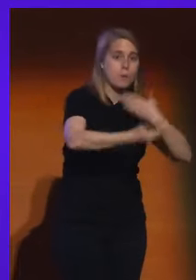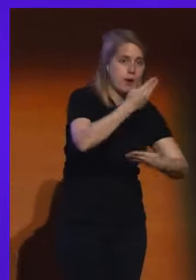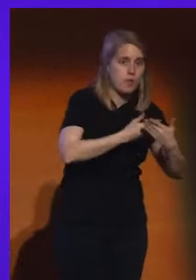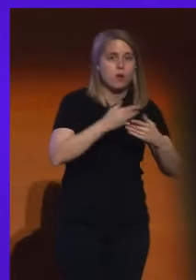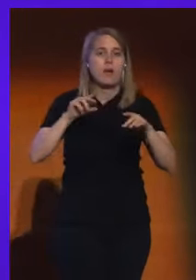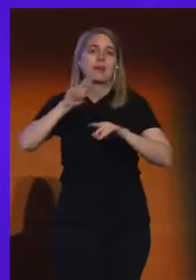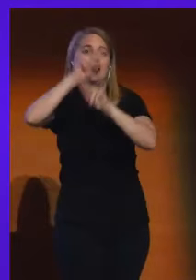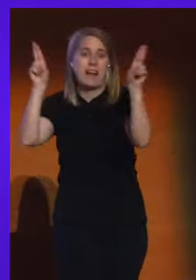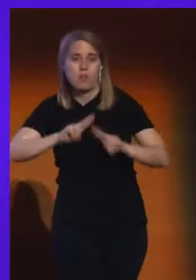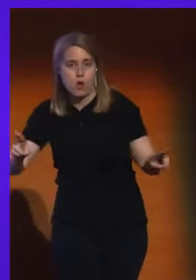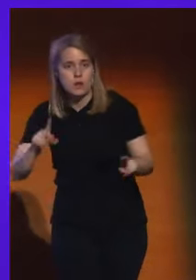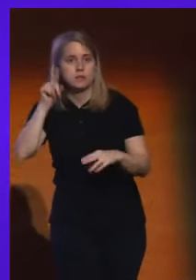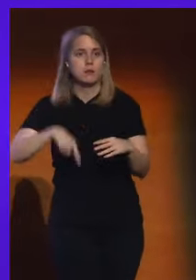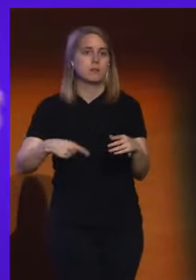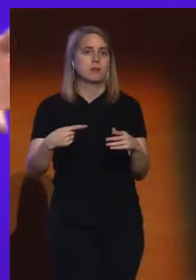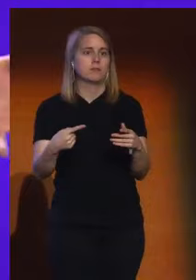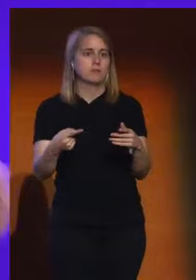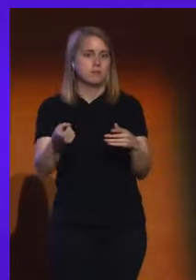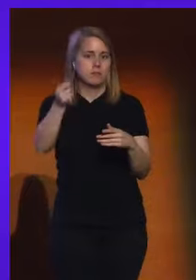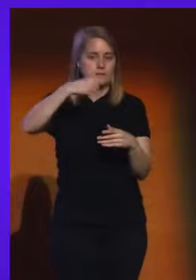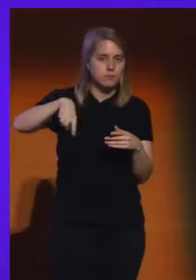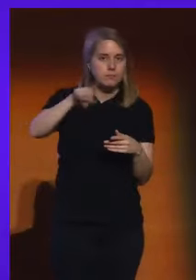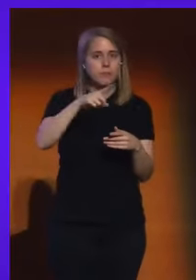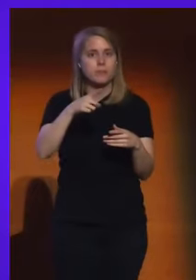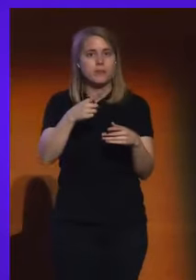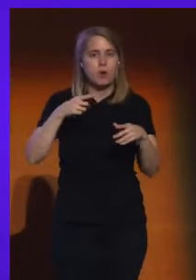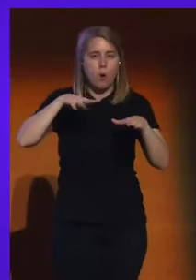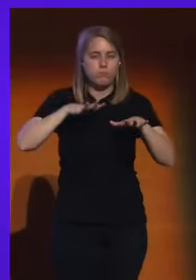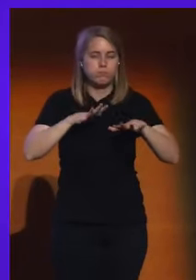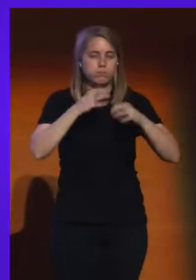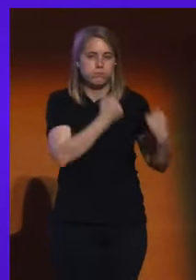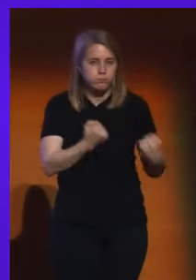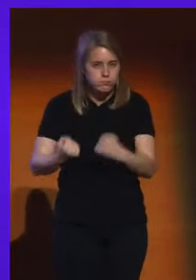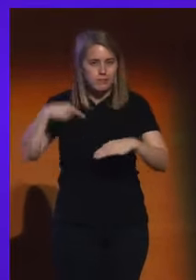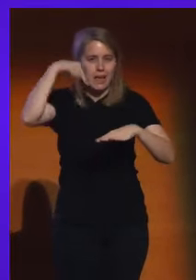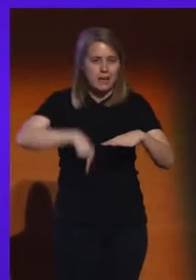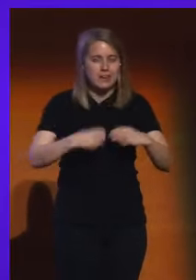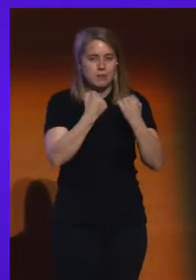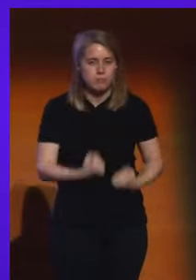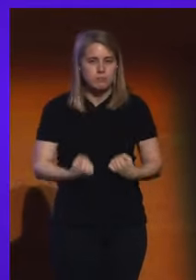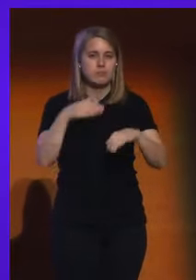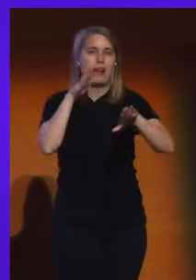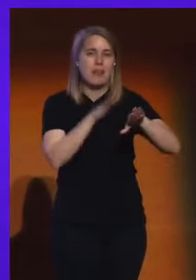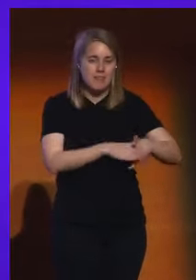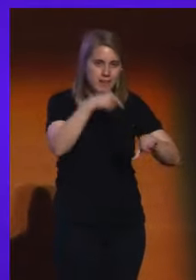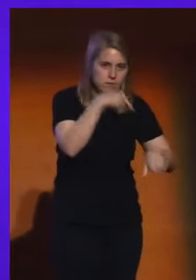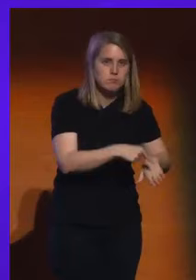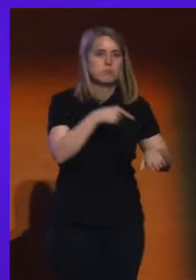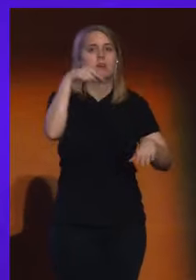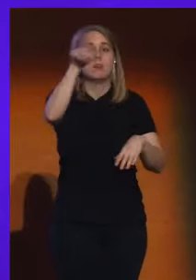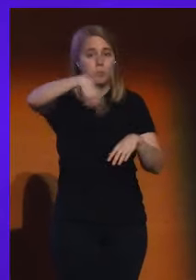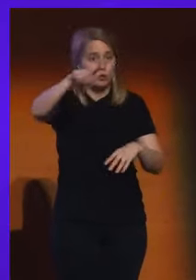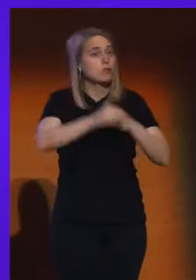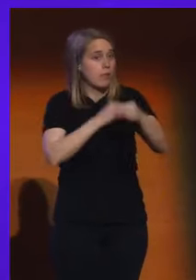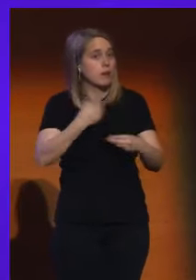e internacionalista, arrimada, arrumada y arraigada abajo a la izquierda. Y eso es lo que